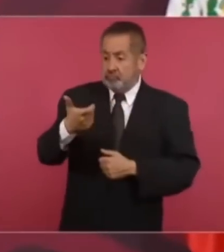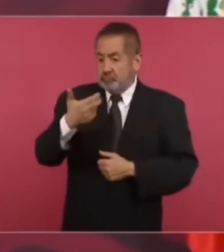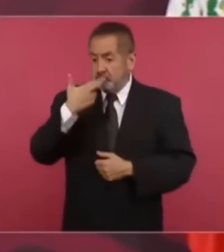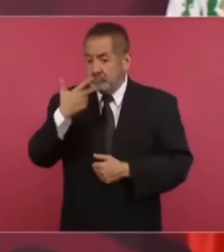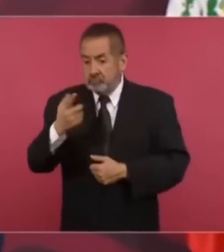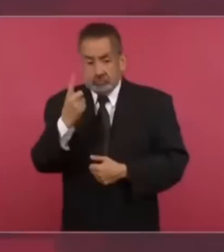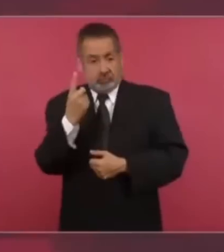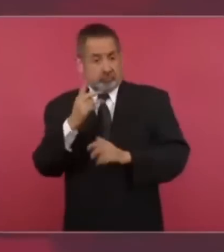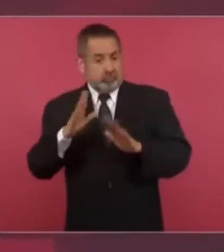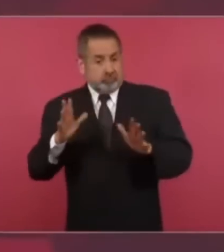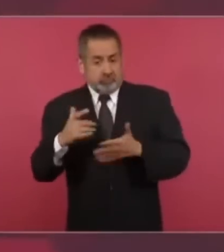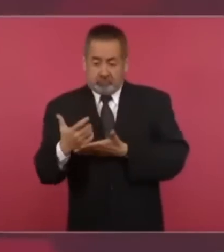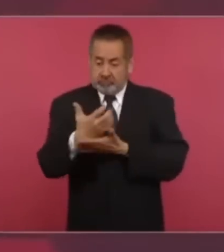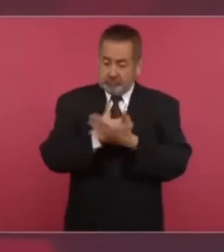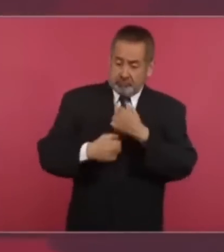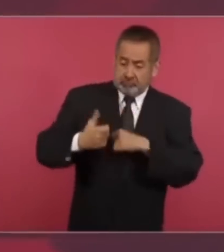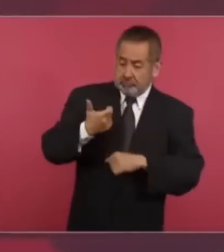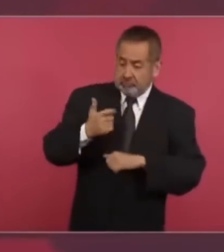mejores ingresos,